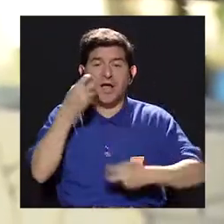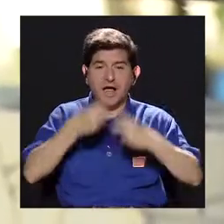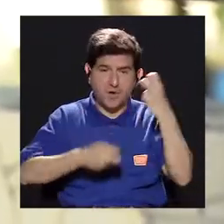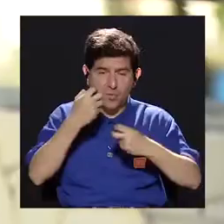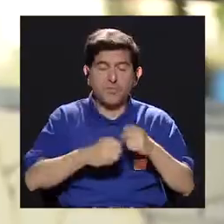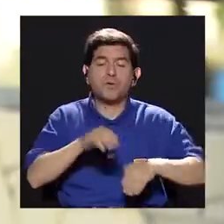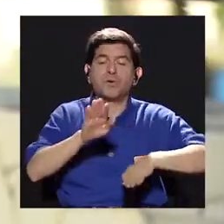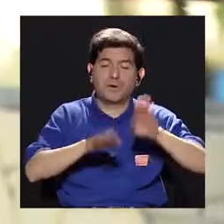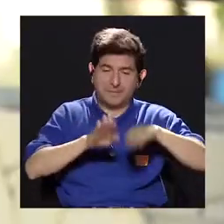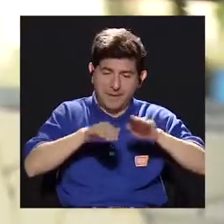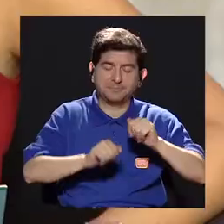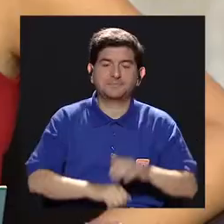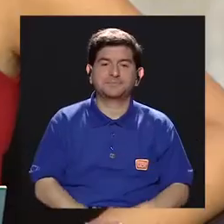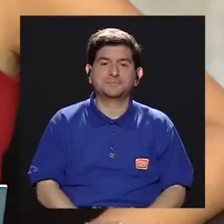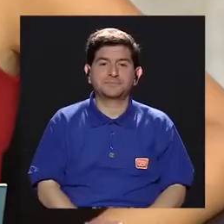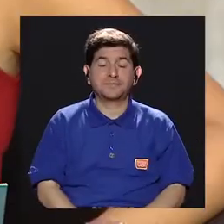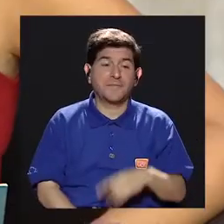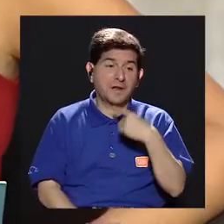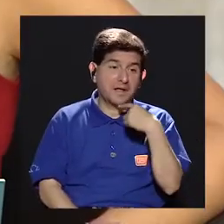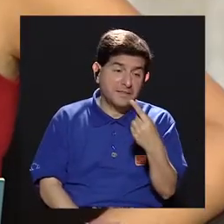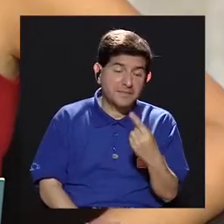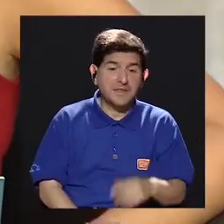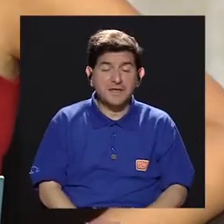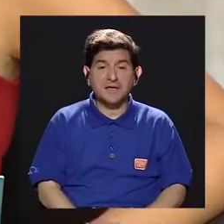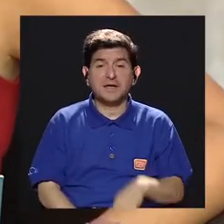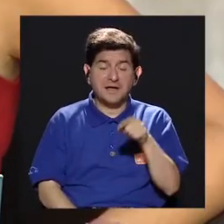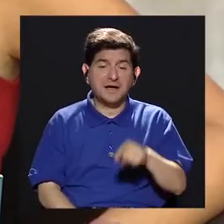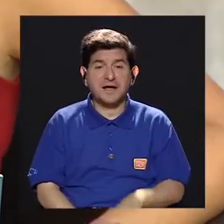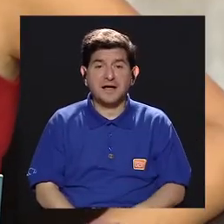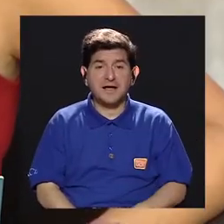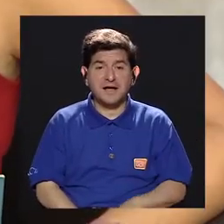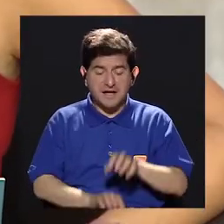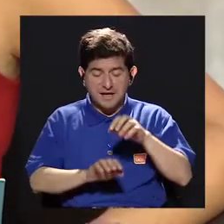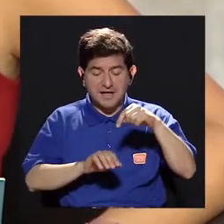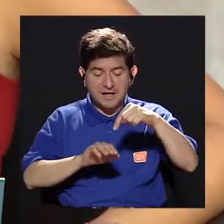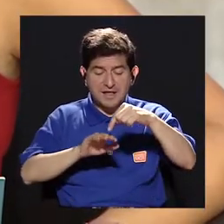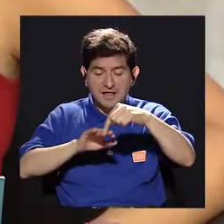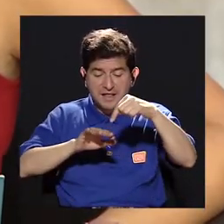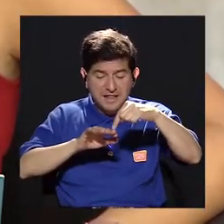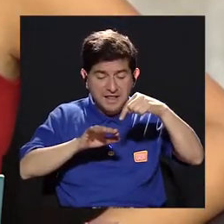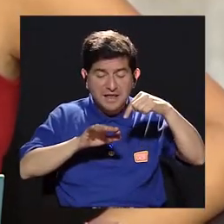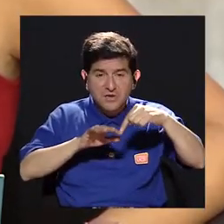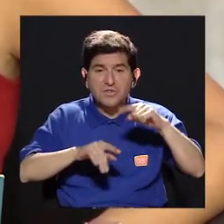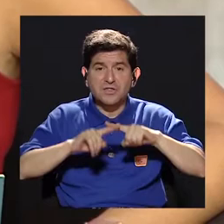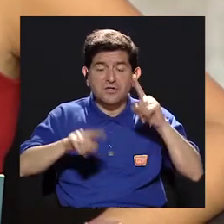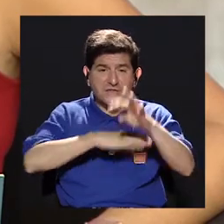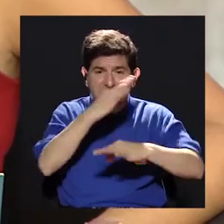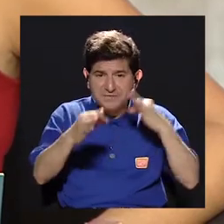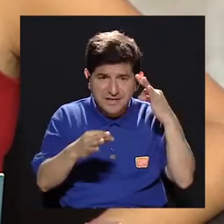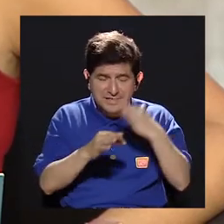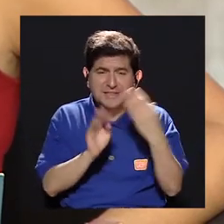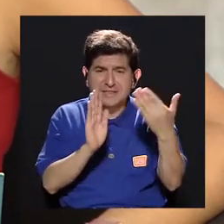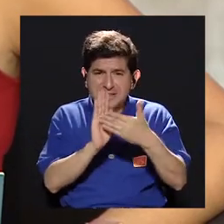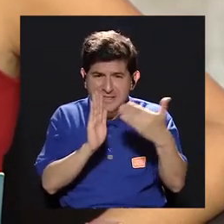algún problema en sus pies. Dígase dedos en garra, dedos martillo,